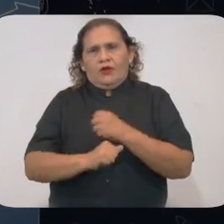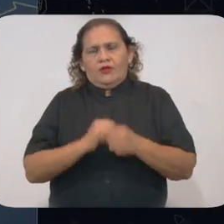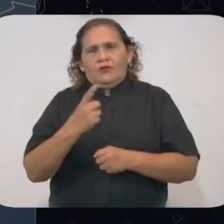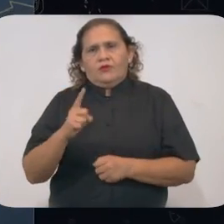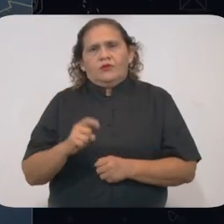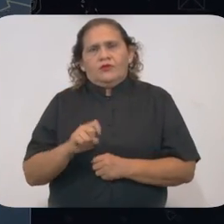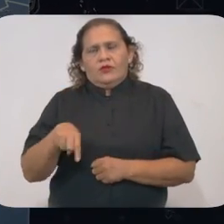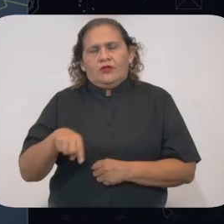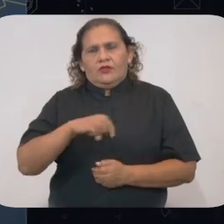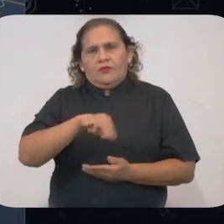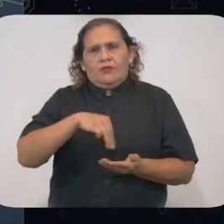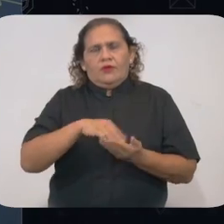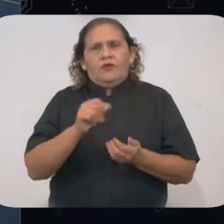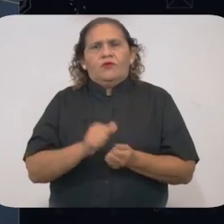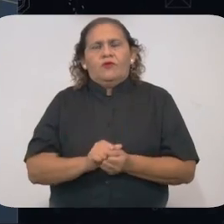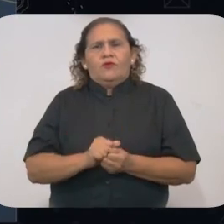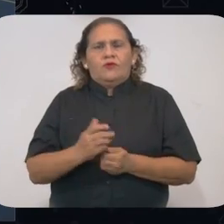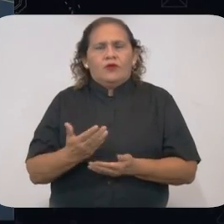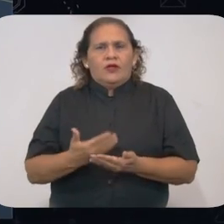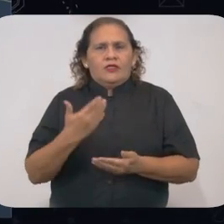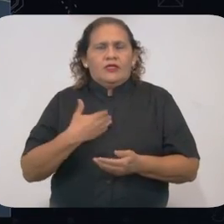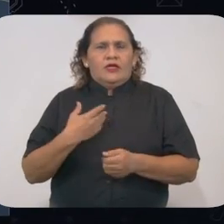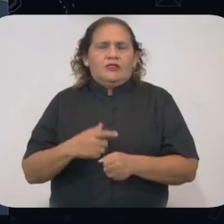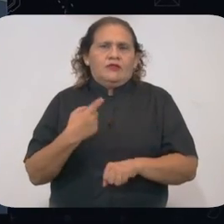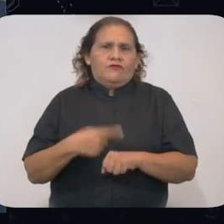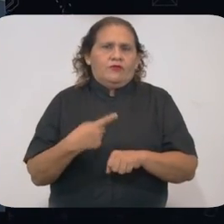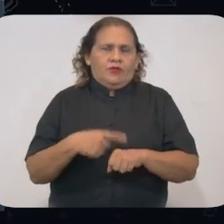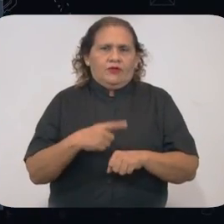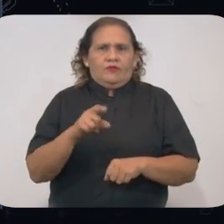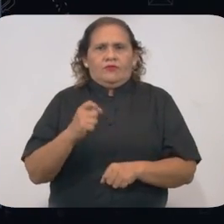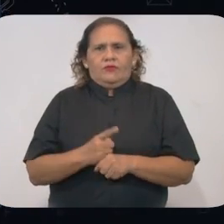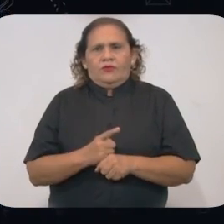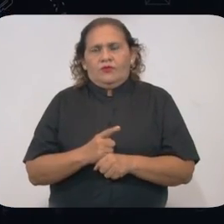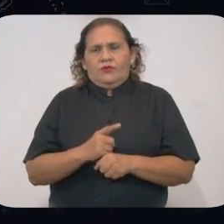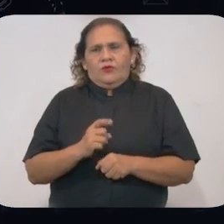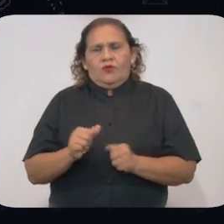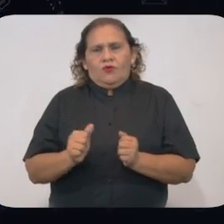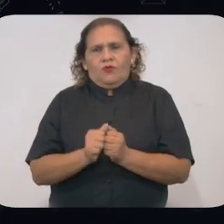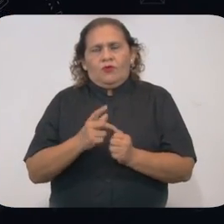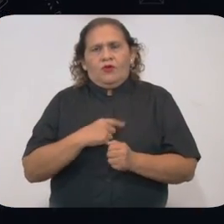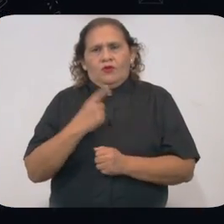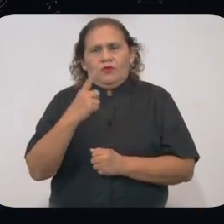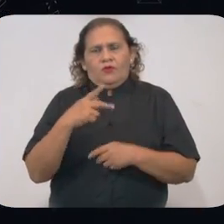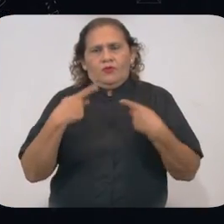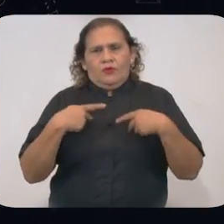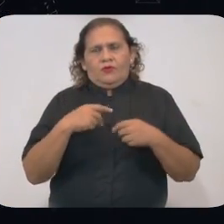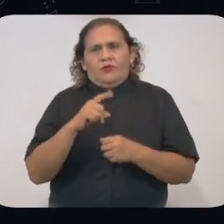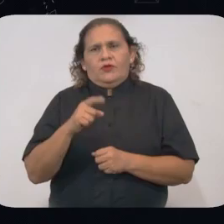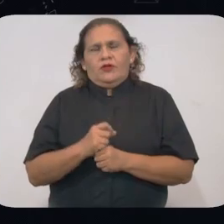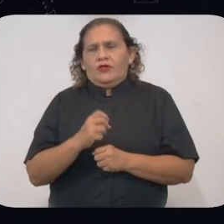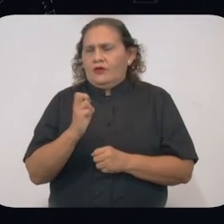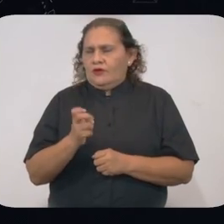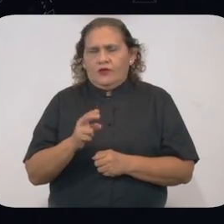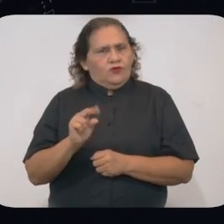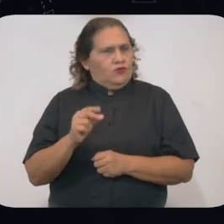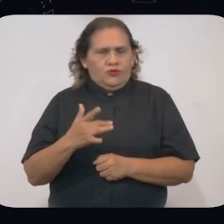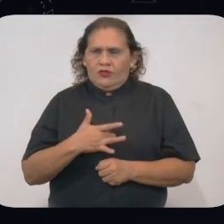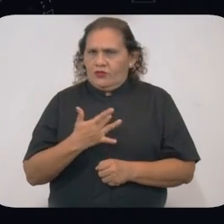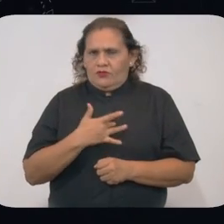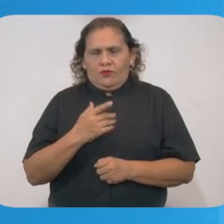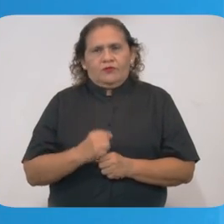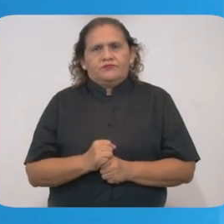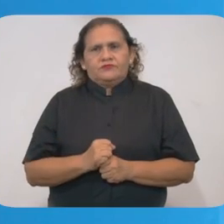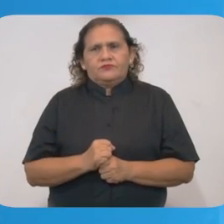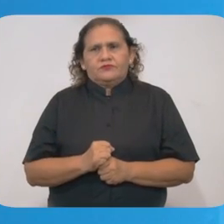originario y residente de Mérida, con antecedentes médicos de hipertensión. El paciente convivía con un contacto, el cual hasta el momento se reporta